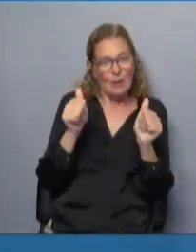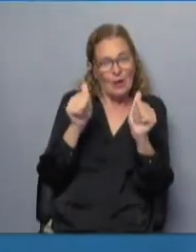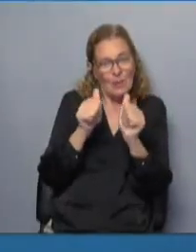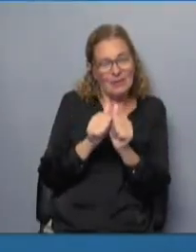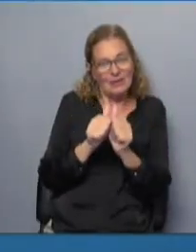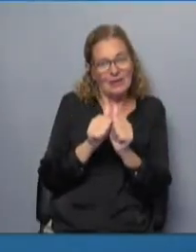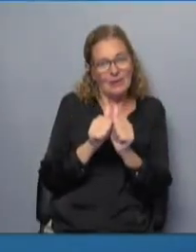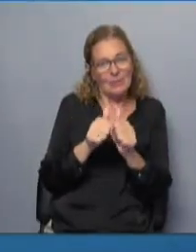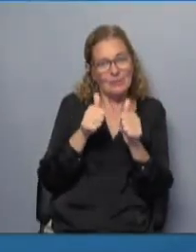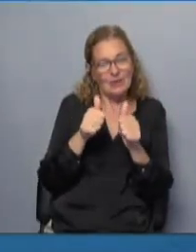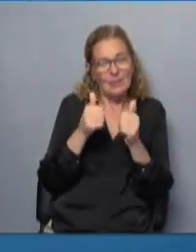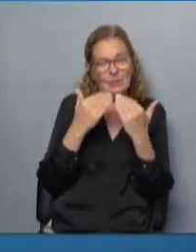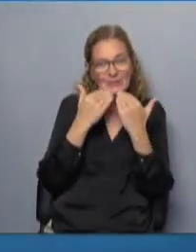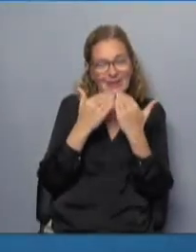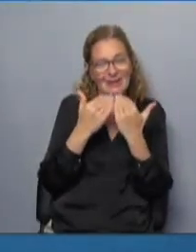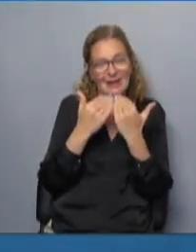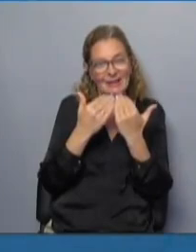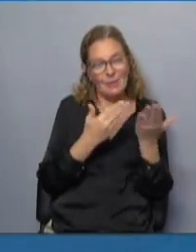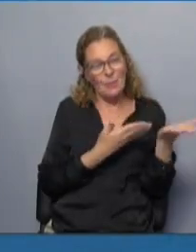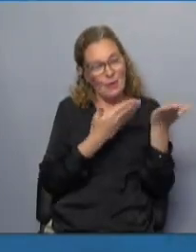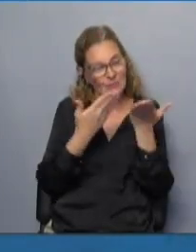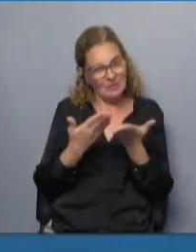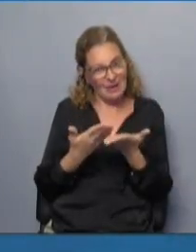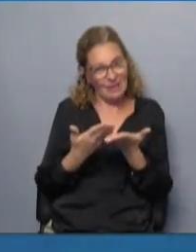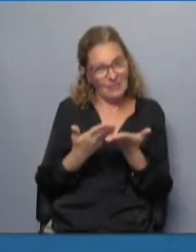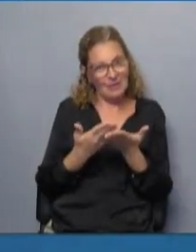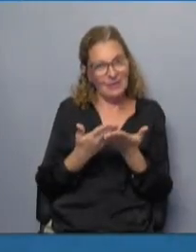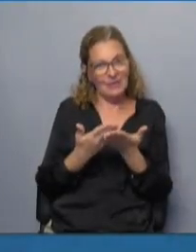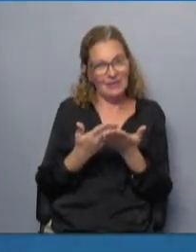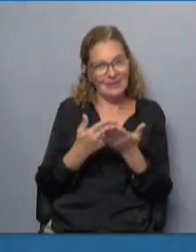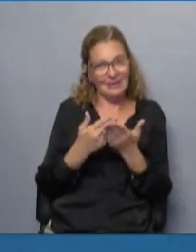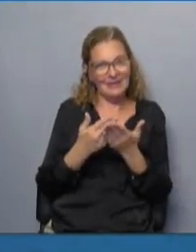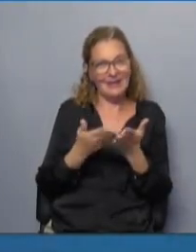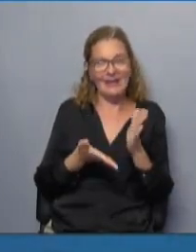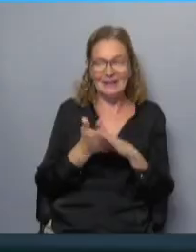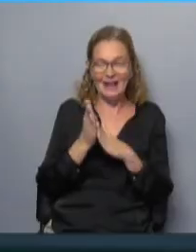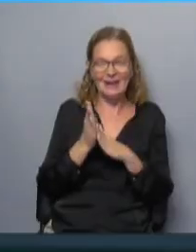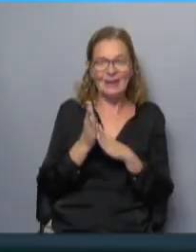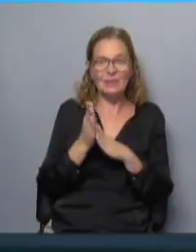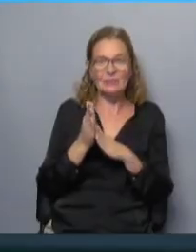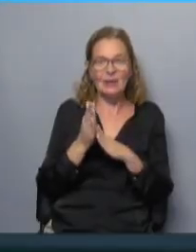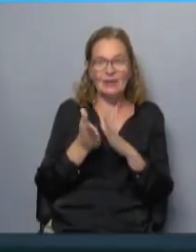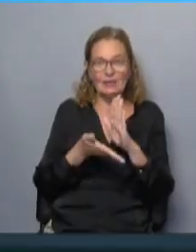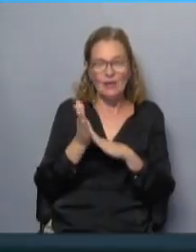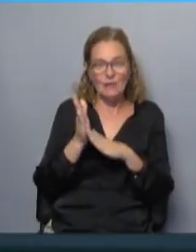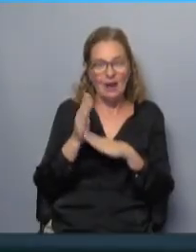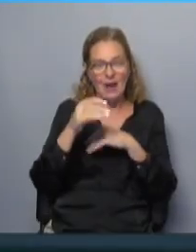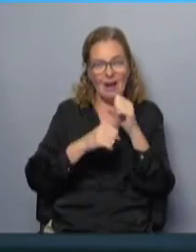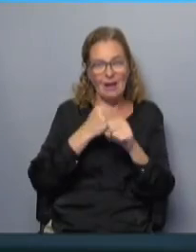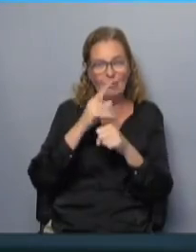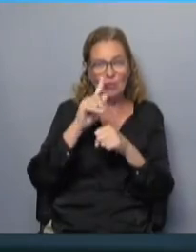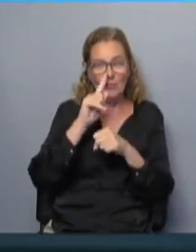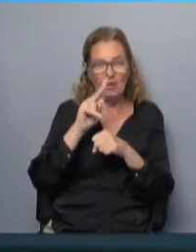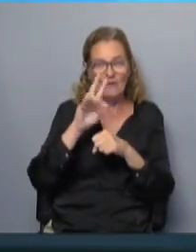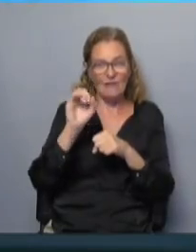bien muchas gracias por invitarme y salir un poco de la web bueno eso porque ustedes reducción 2020 y no voy a